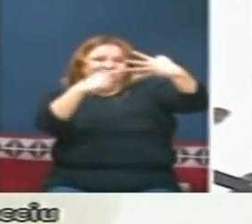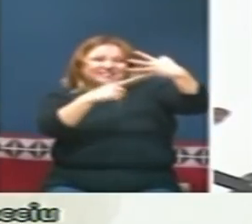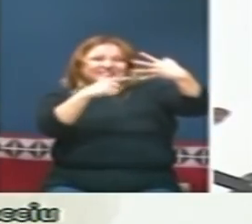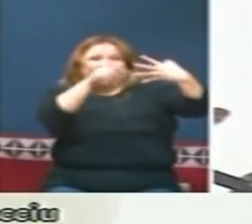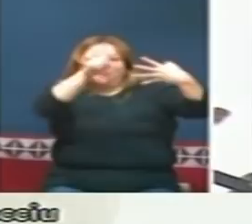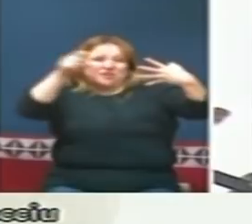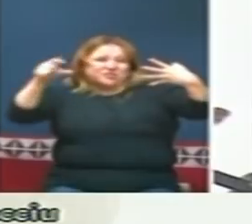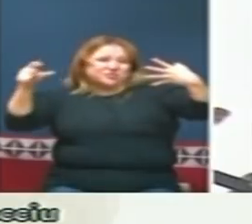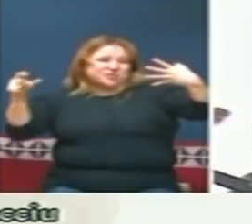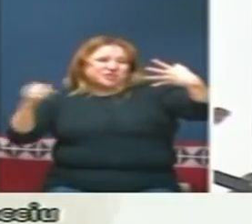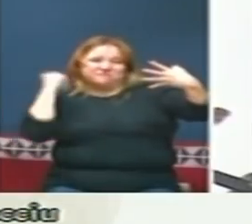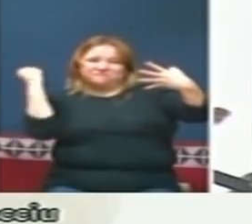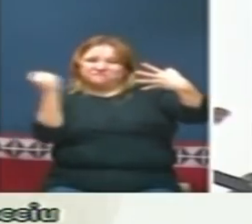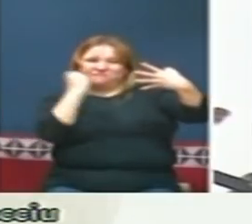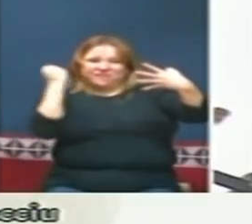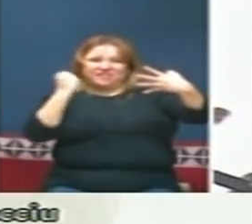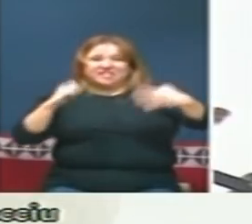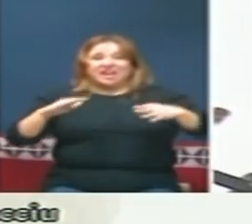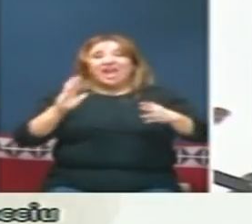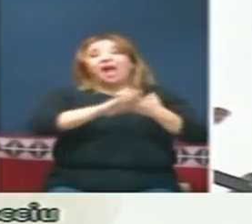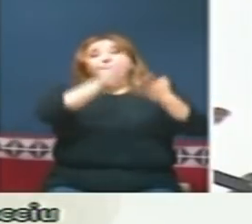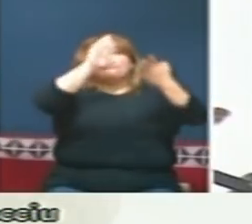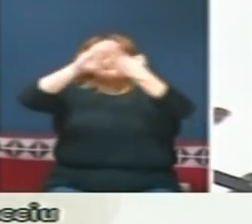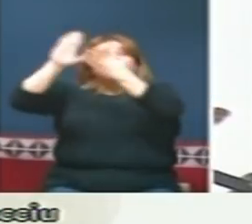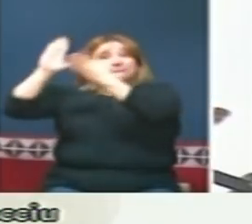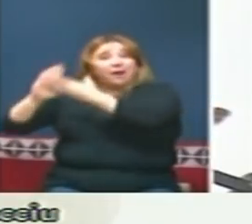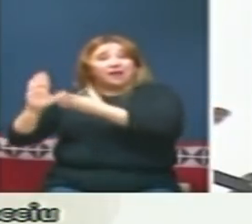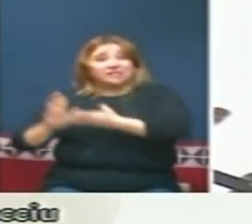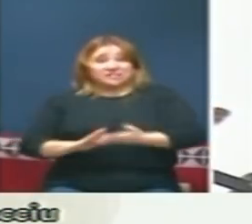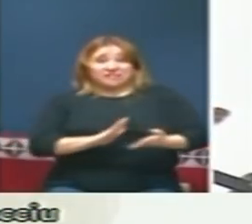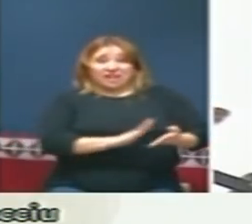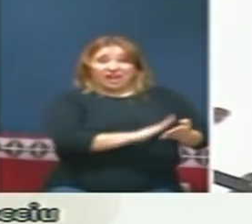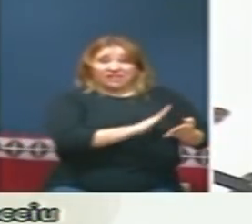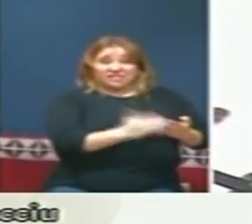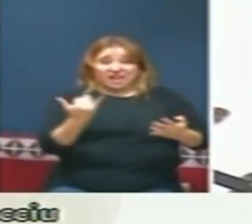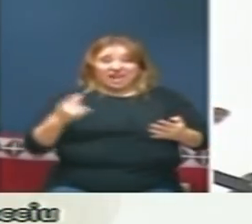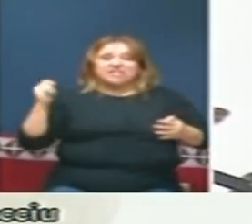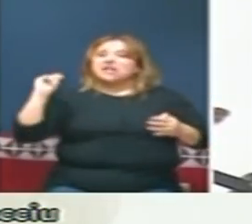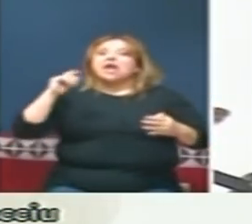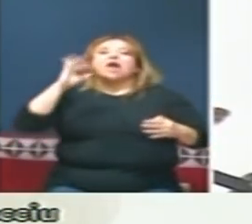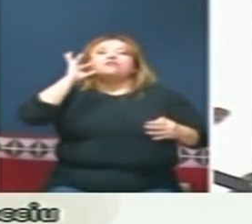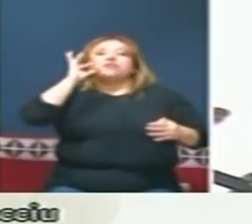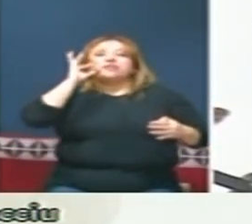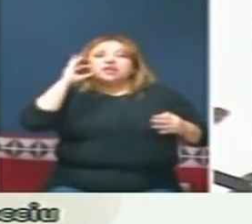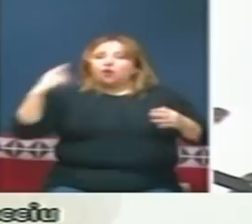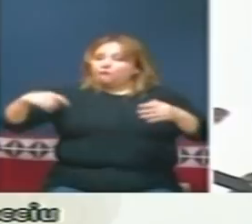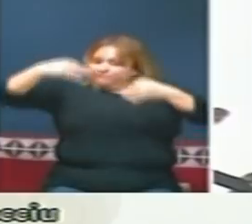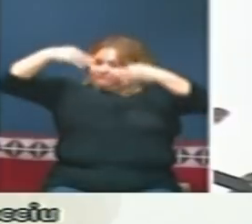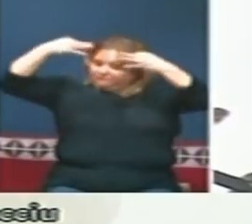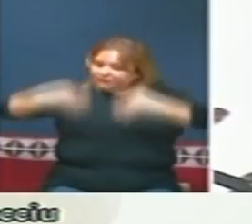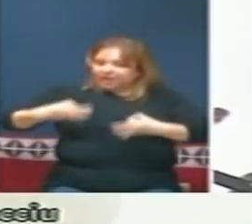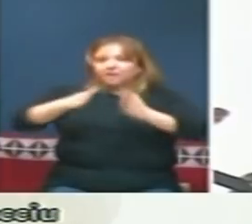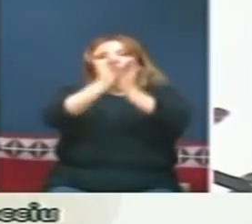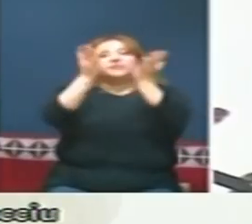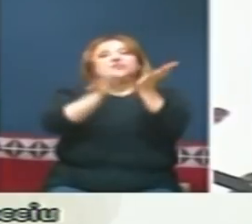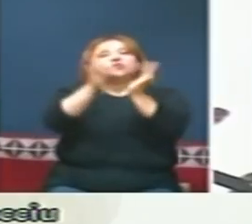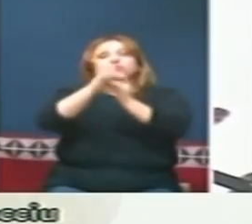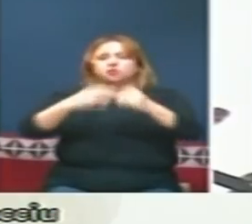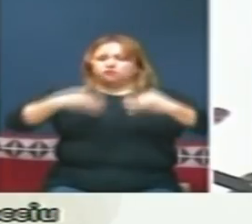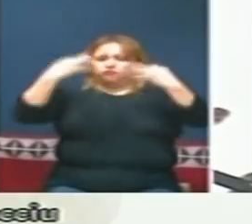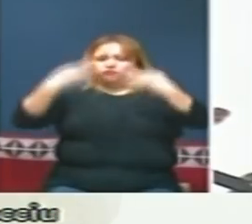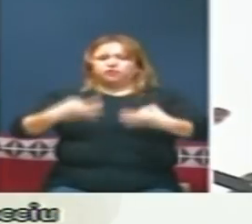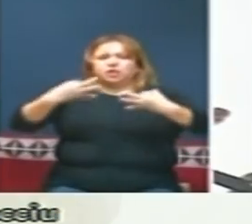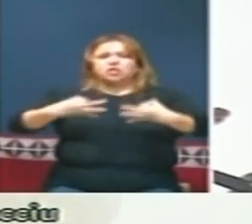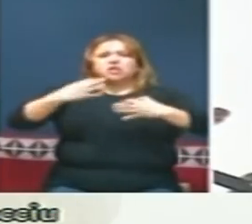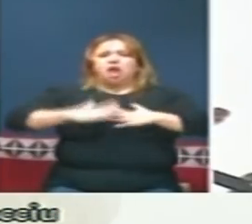sugestiva manifestación de alabanza? Ellos fueron testigos fieles del Evangelio y se mantuvieron firmes